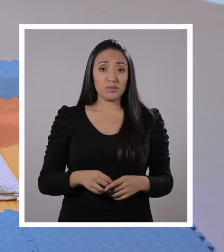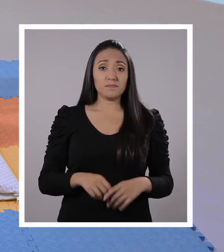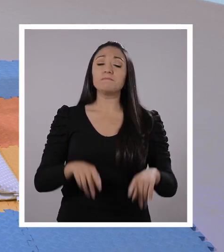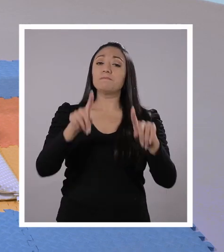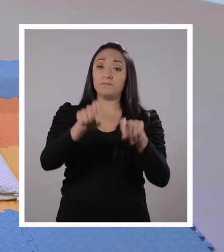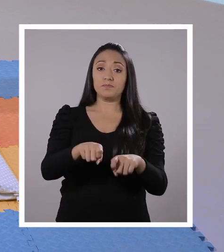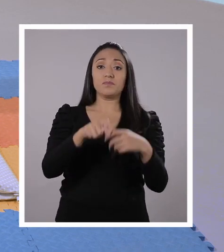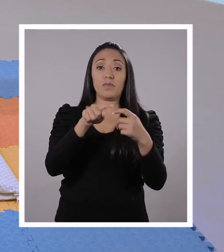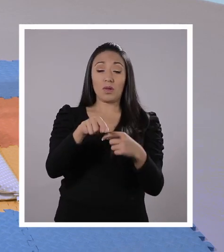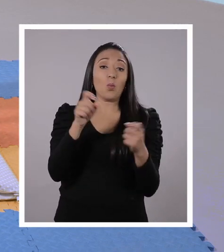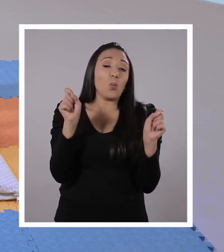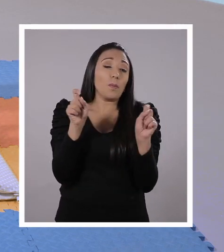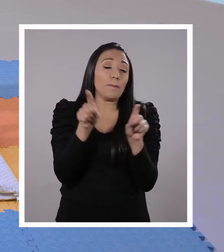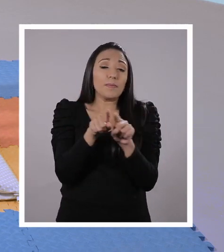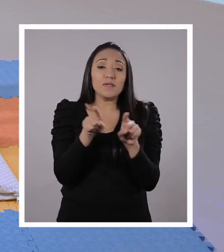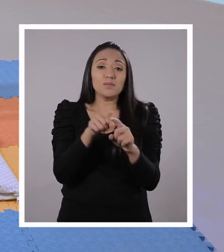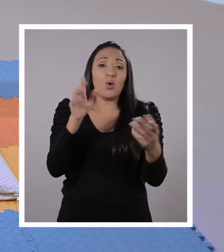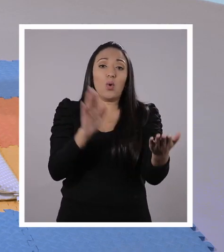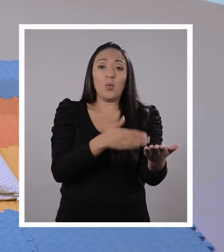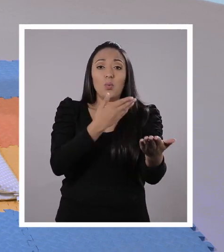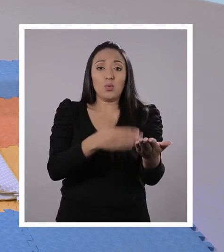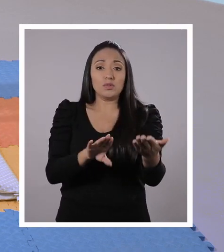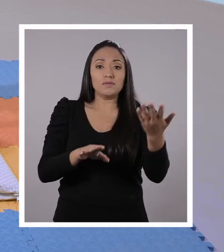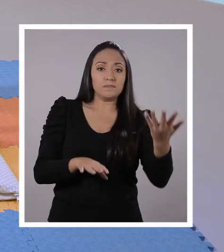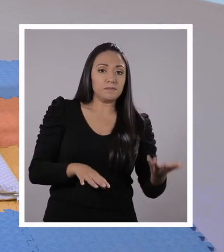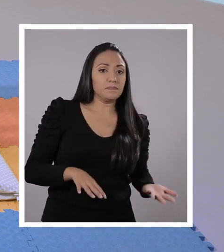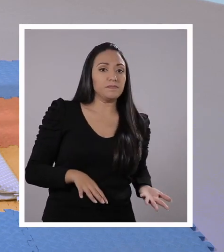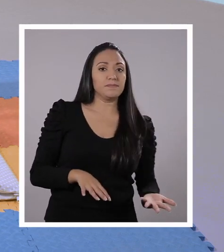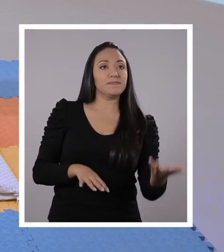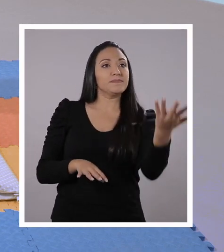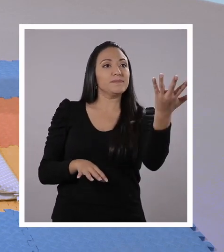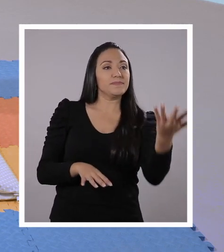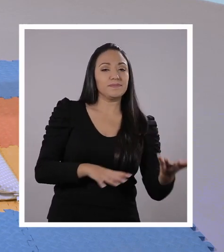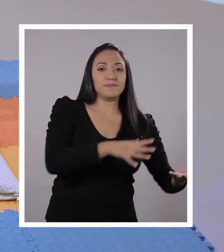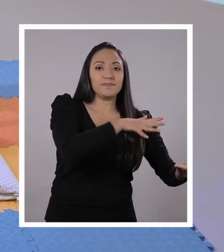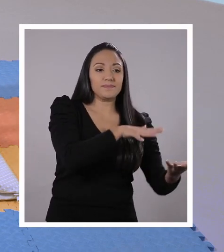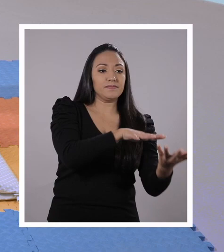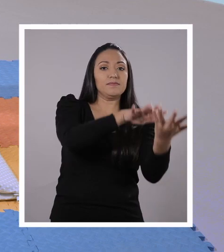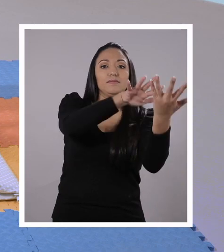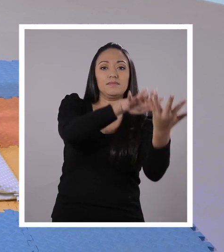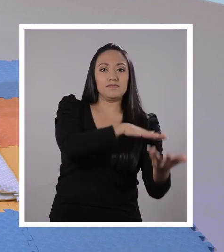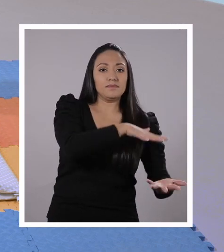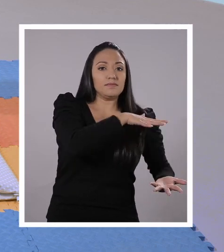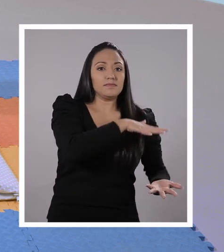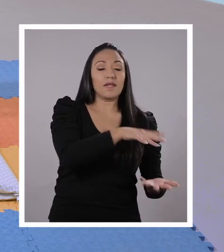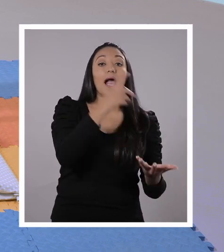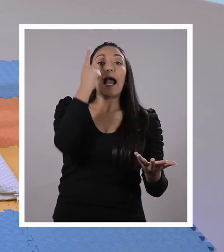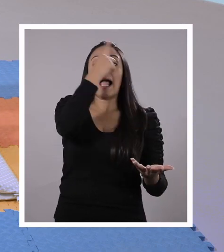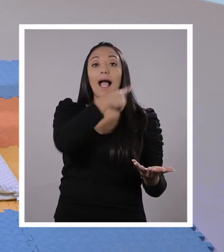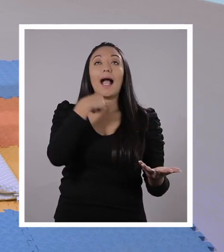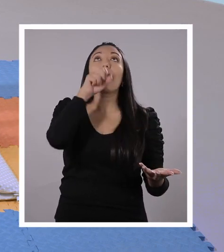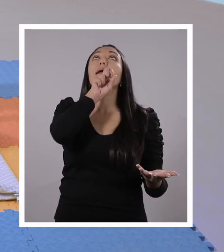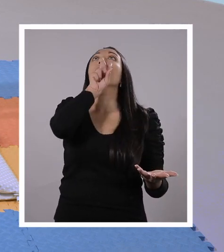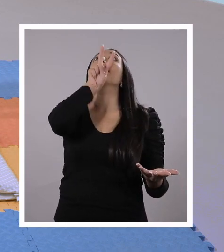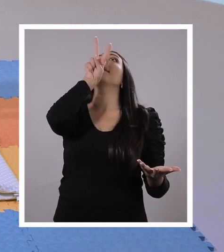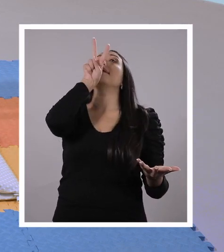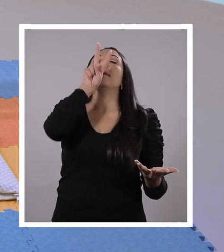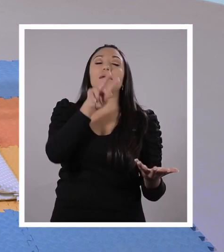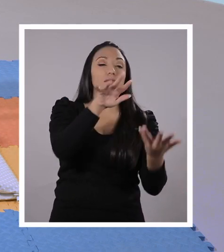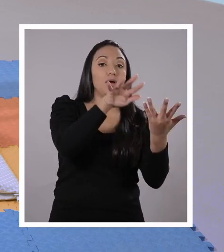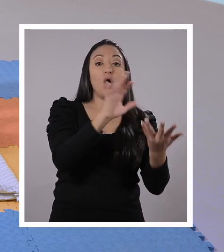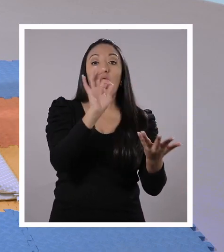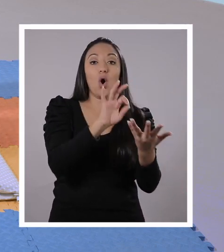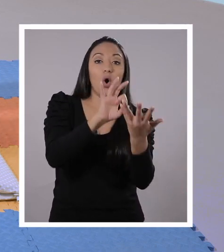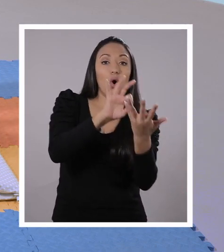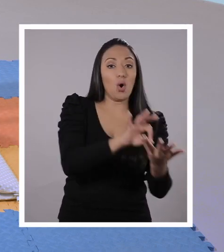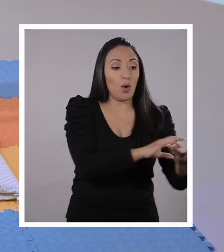tengan. Exacto, entonces también podemos jugar a hacer esto, a mecerlos hacia adelante y hacia atrás, o de hecho hacia